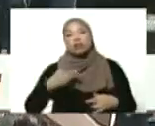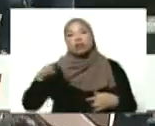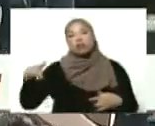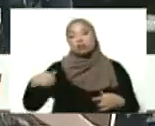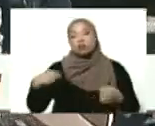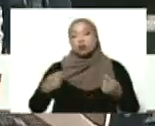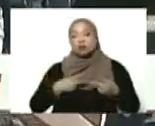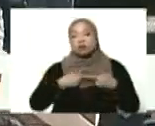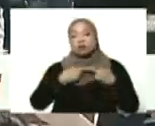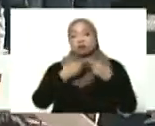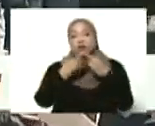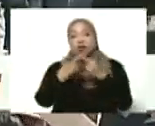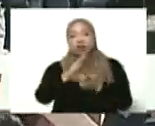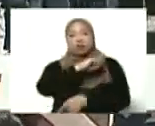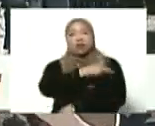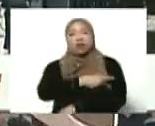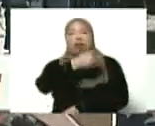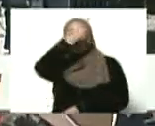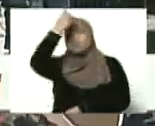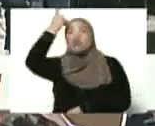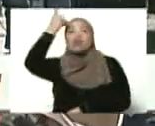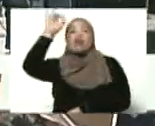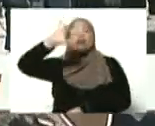valores. Yo también, mi amor.